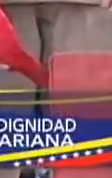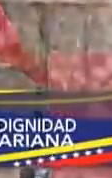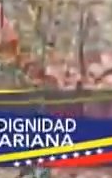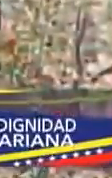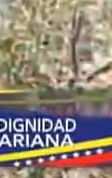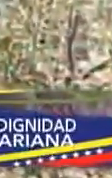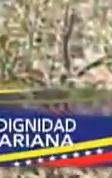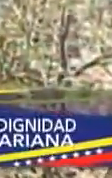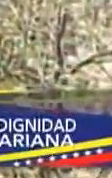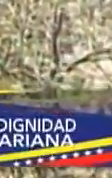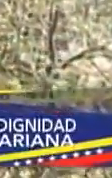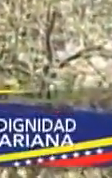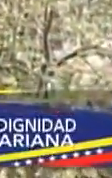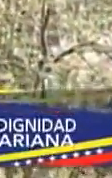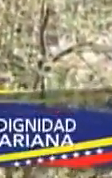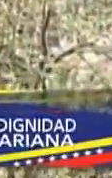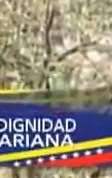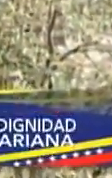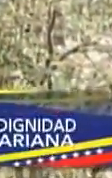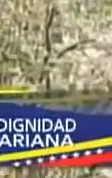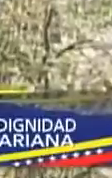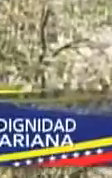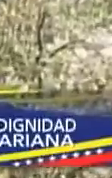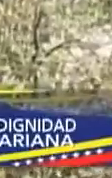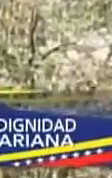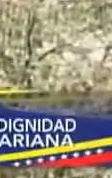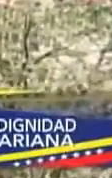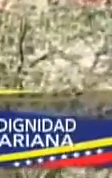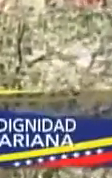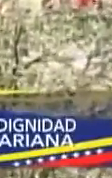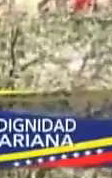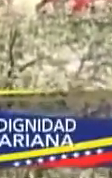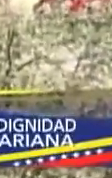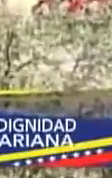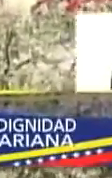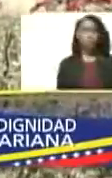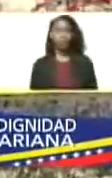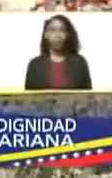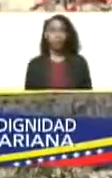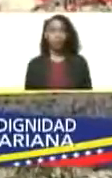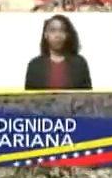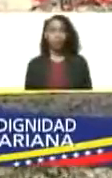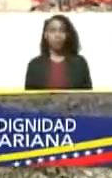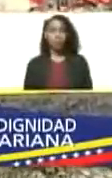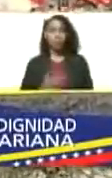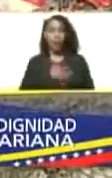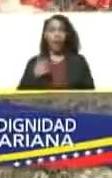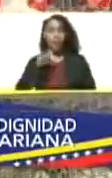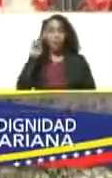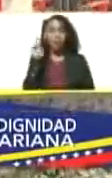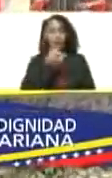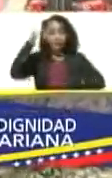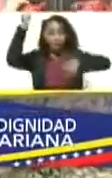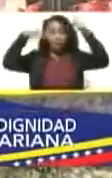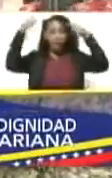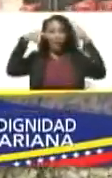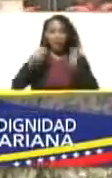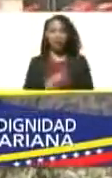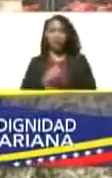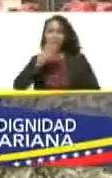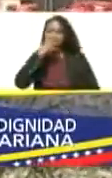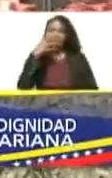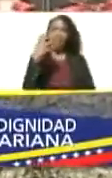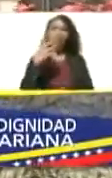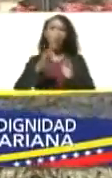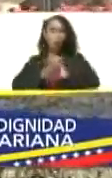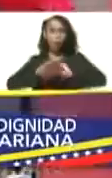pueblo y fuerza armada, unidos, gritándole al mundo, queremos ver a Chávez. Gritándole